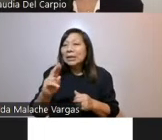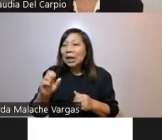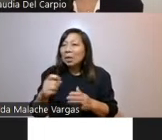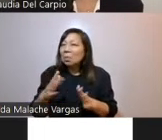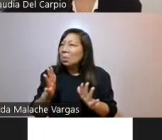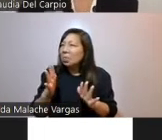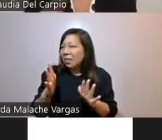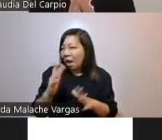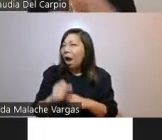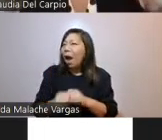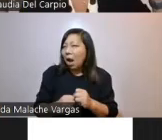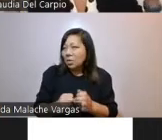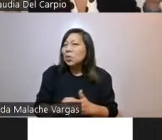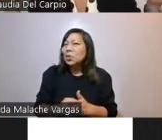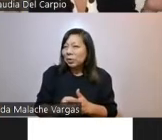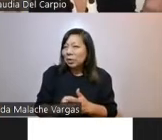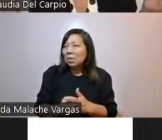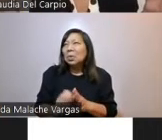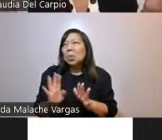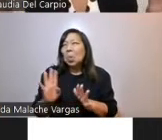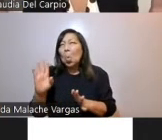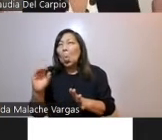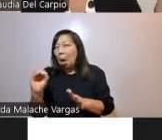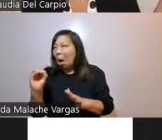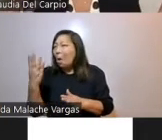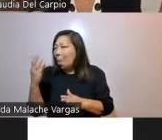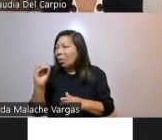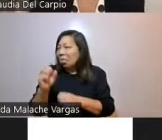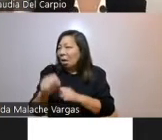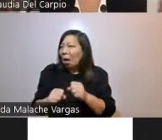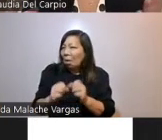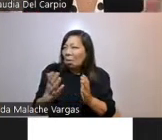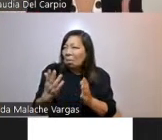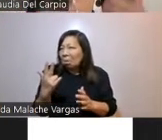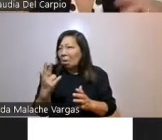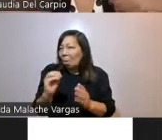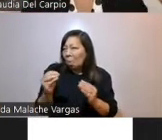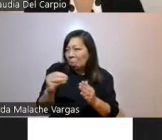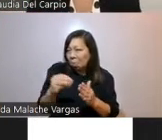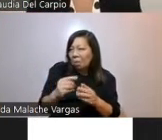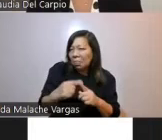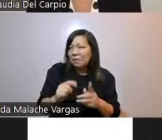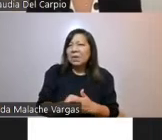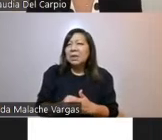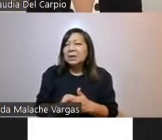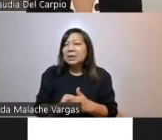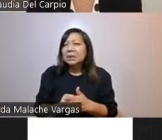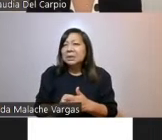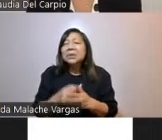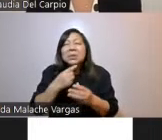dura 10 años, por lo tanto, en los 40 años que menstruamos, puedes usar 3 o 4 copas, a diferencia de las toneladas de